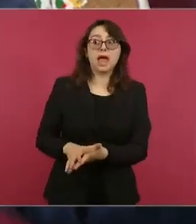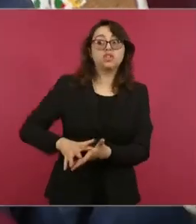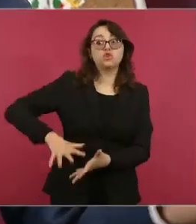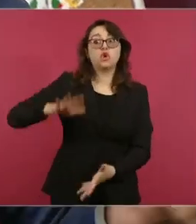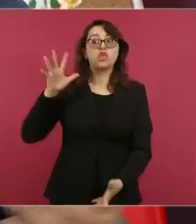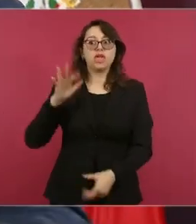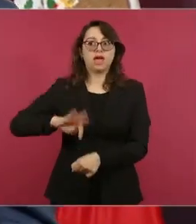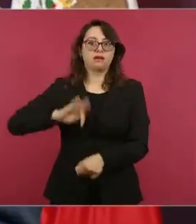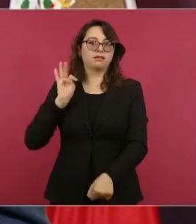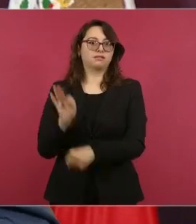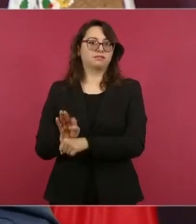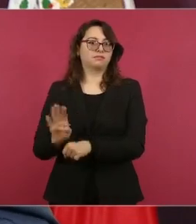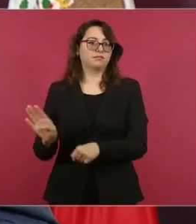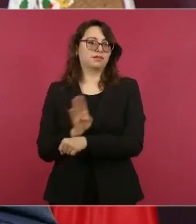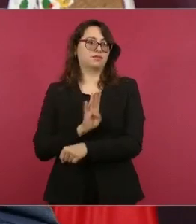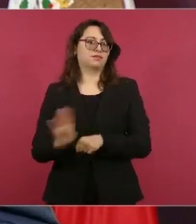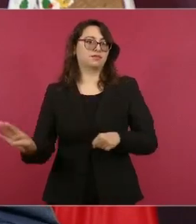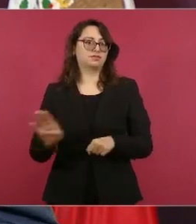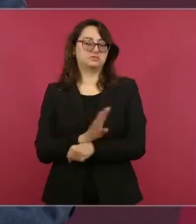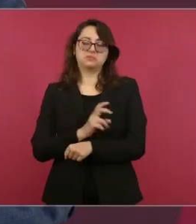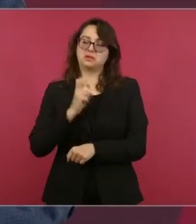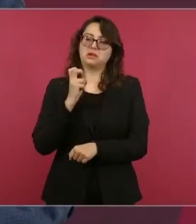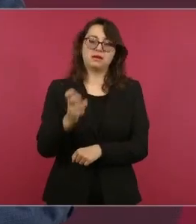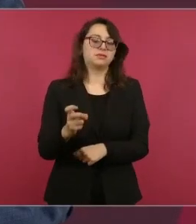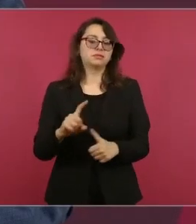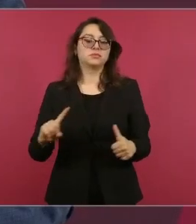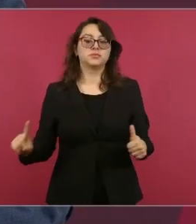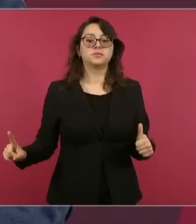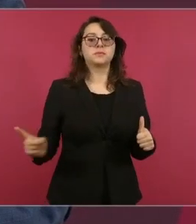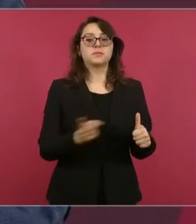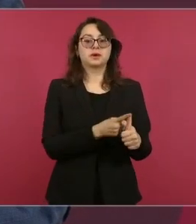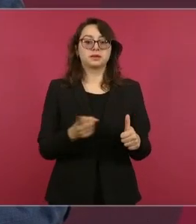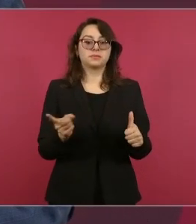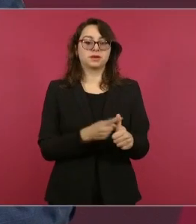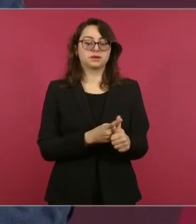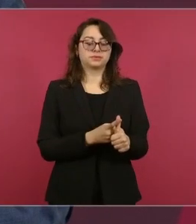obra para beneficio de la gente, de todos.